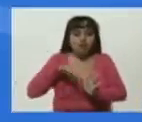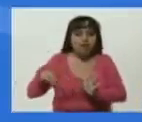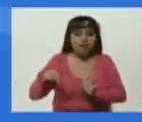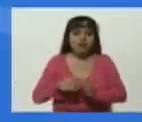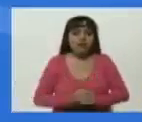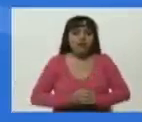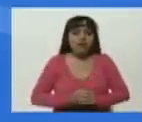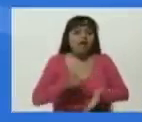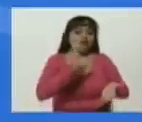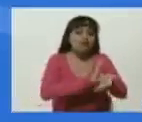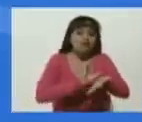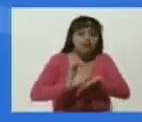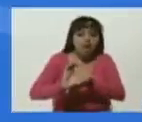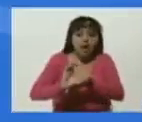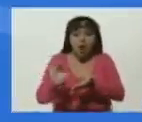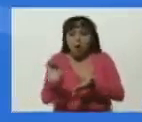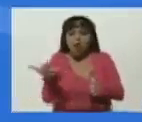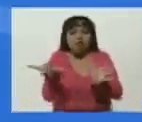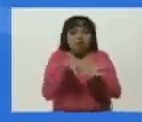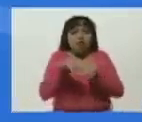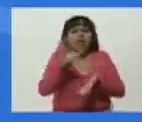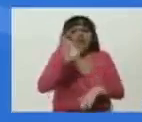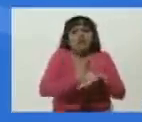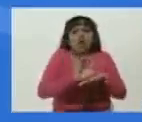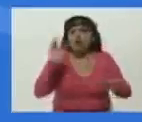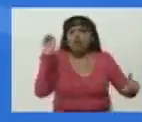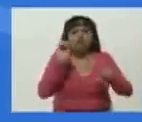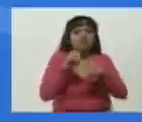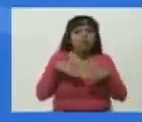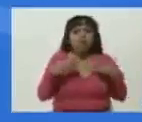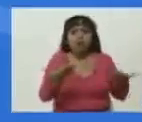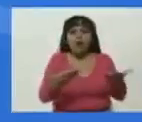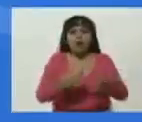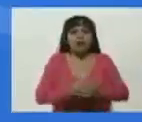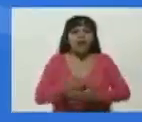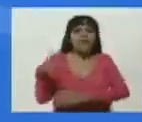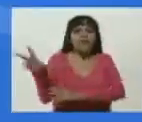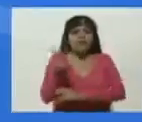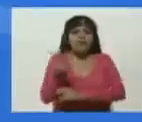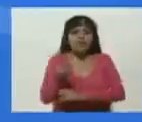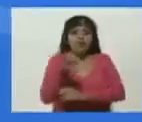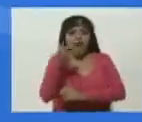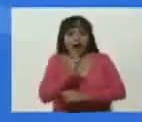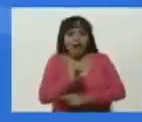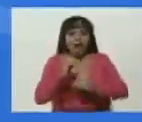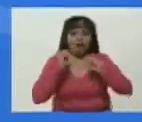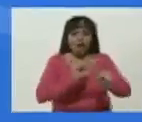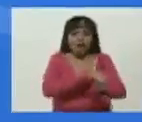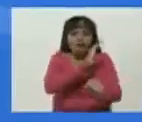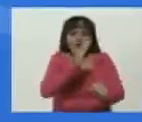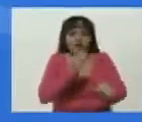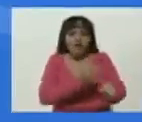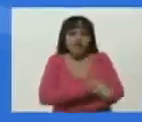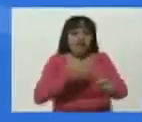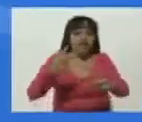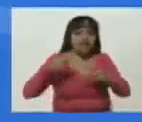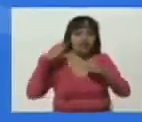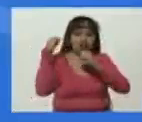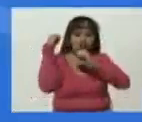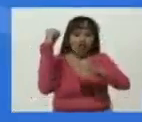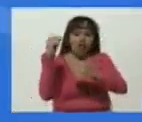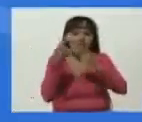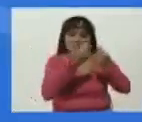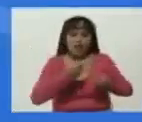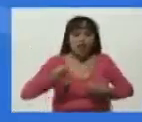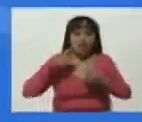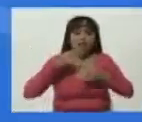periurbana, agricultura urbana, con un solo objetivo, que Venezuela consolide la victoria de la economía